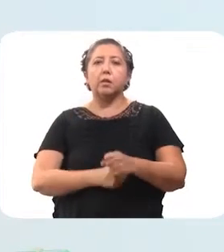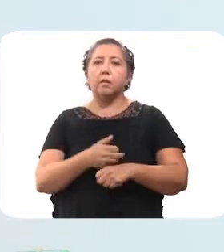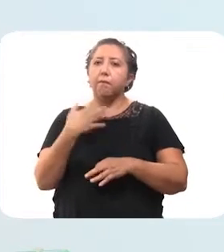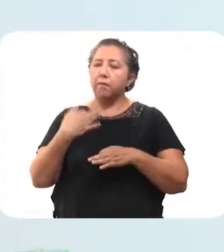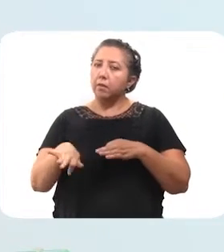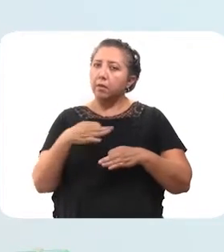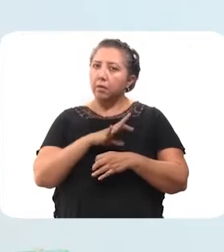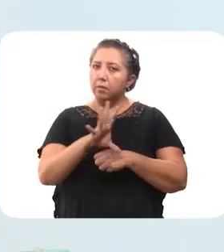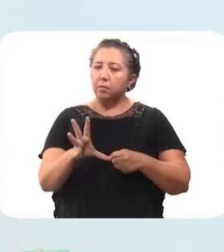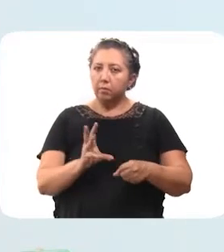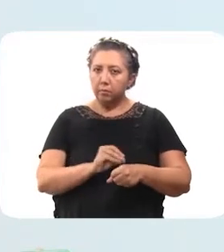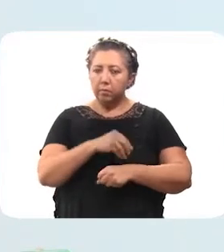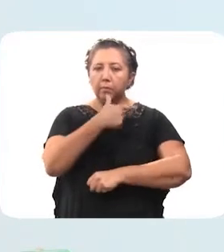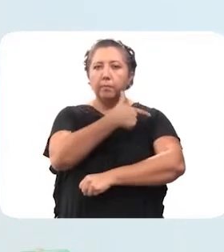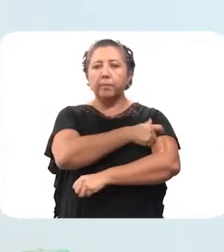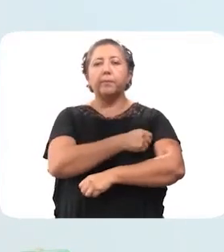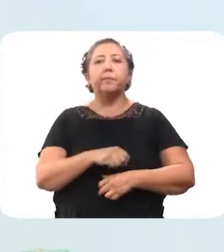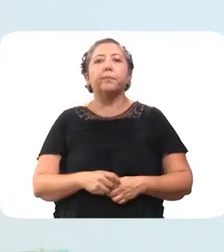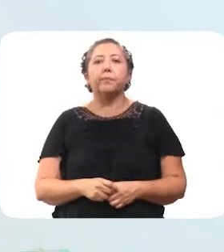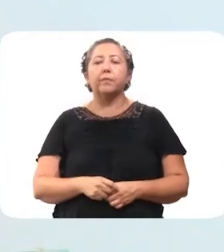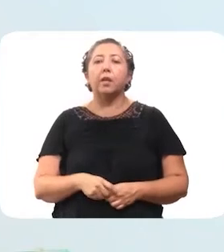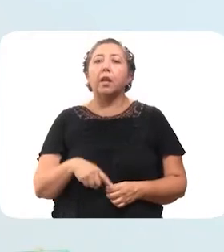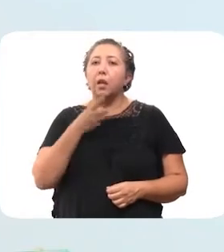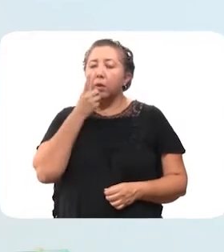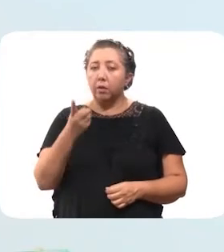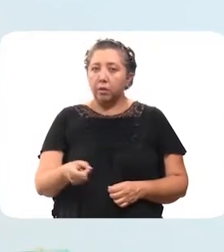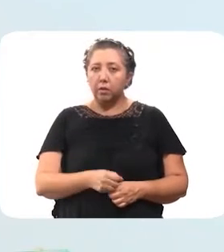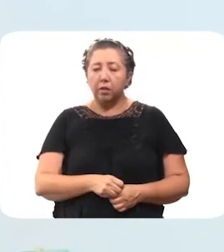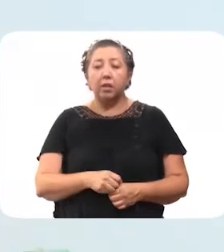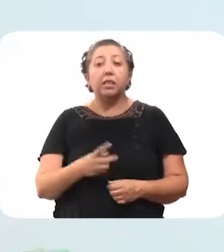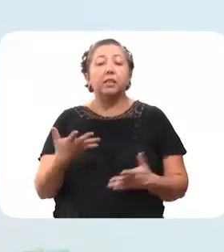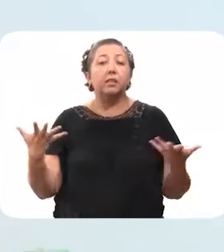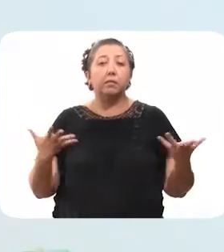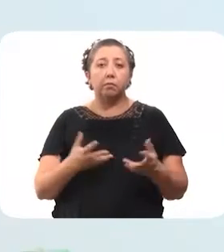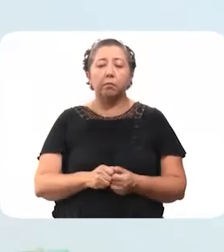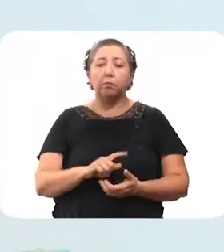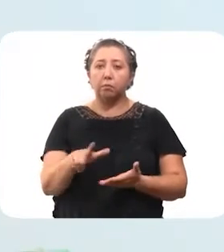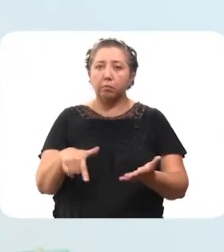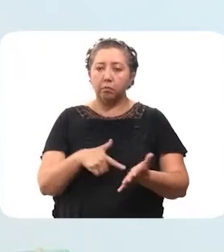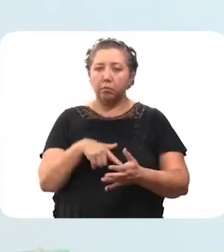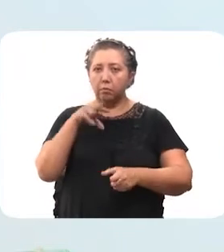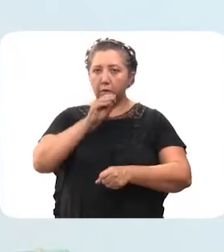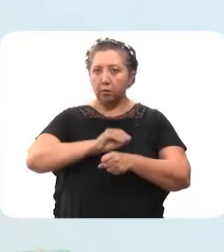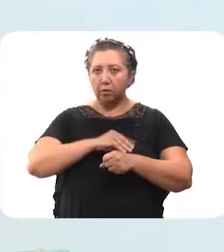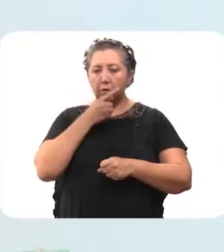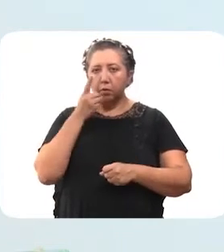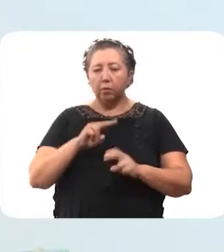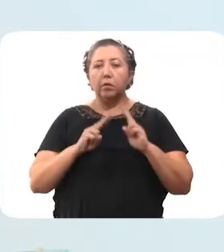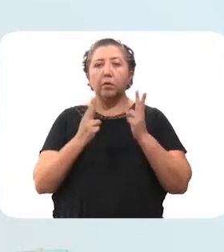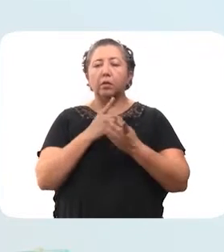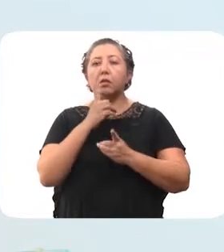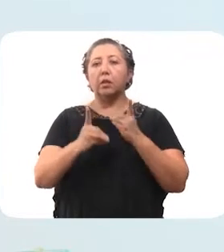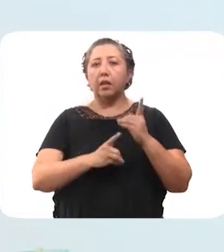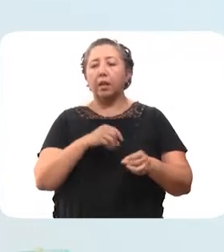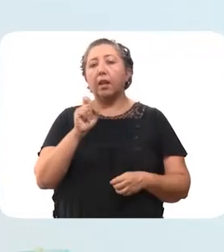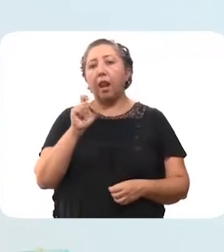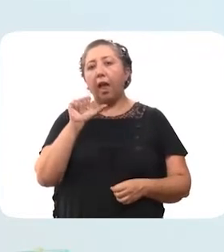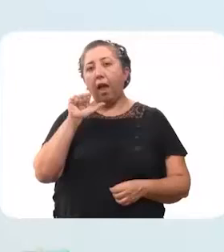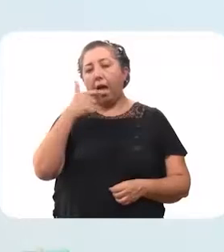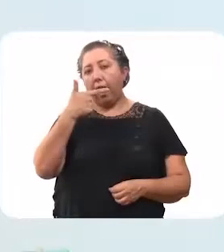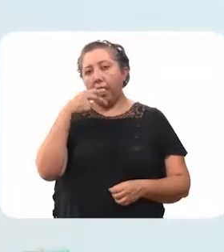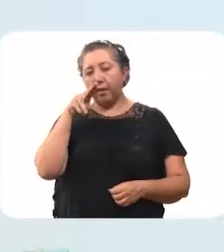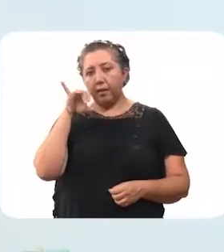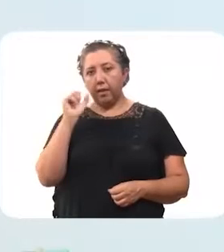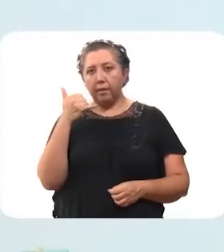faltaba por completar su esquema de vacunación. En una jornada que se desarrolló en los módulos habilitados en las unidades deportivas El Águila y